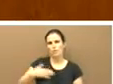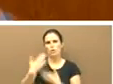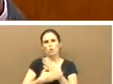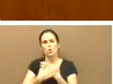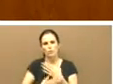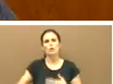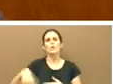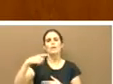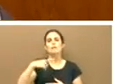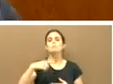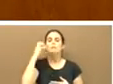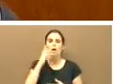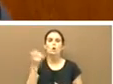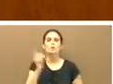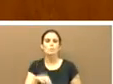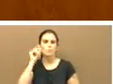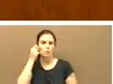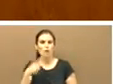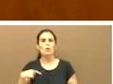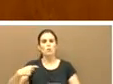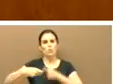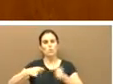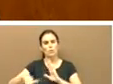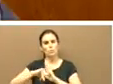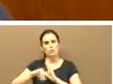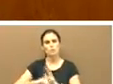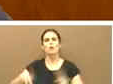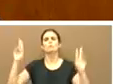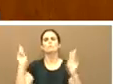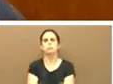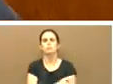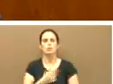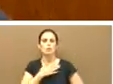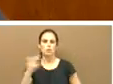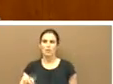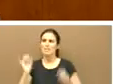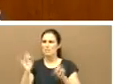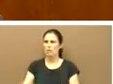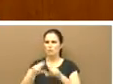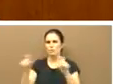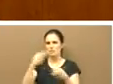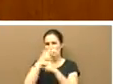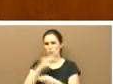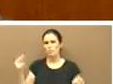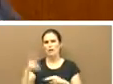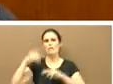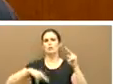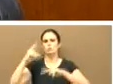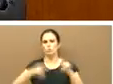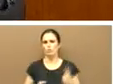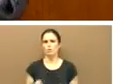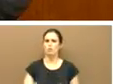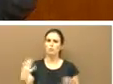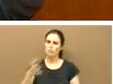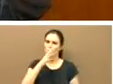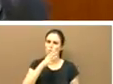y Monago la minen al sector económico del comercio de proximidad de la región, como han hecho ustedes con las empresas de obra pública de la construcción. Es por lo